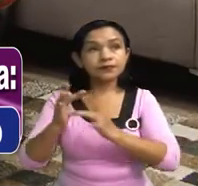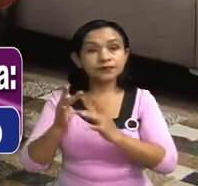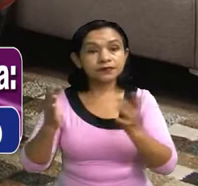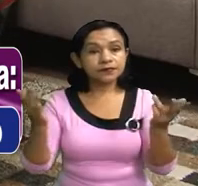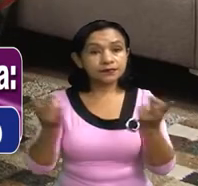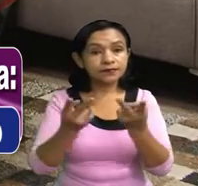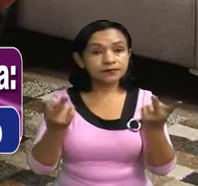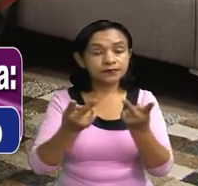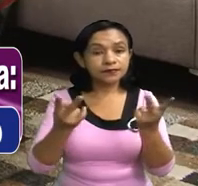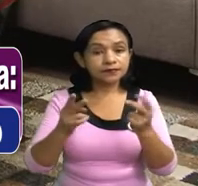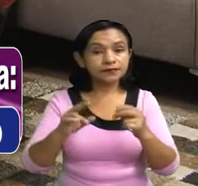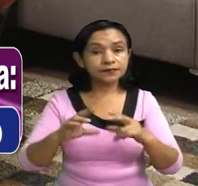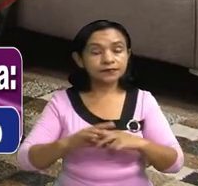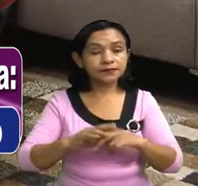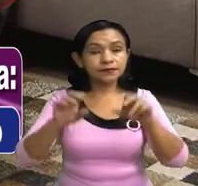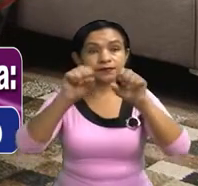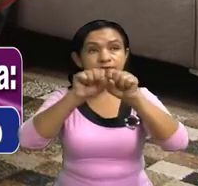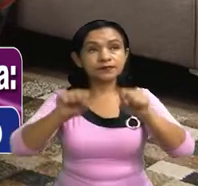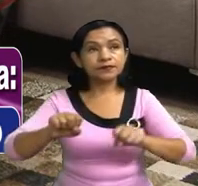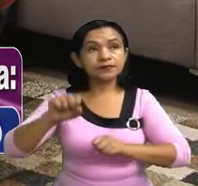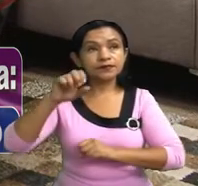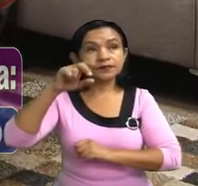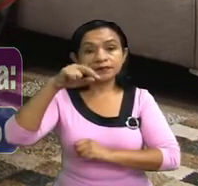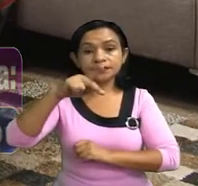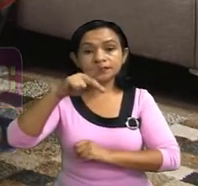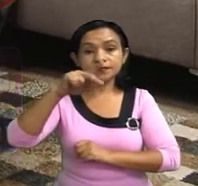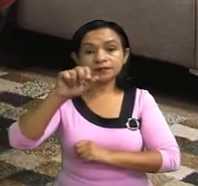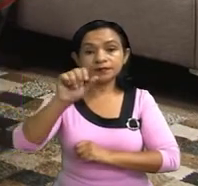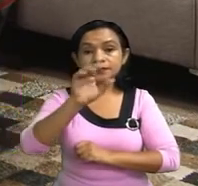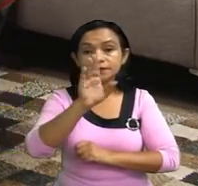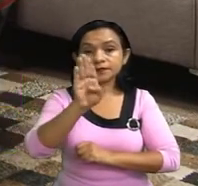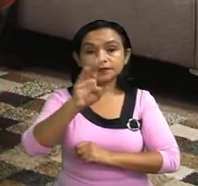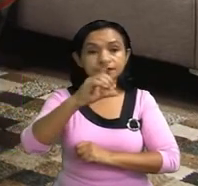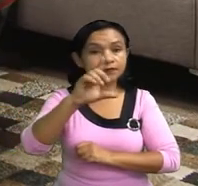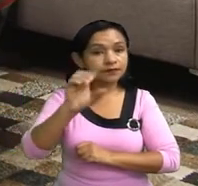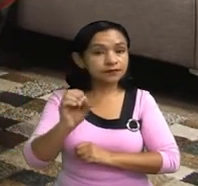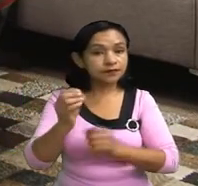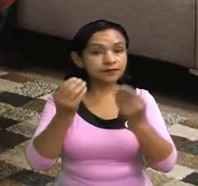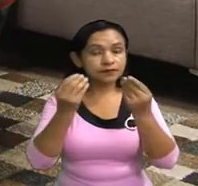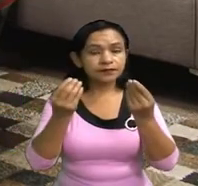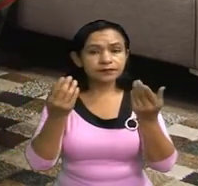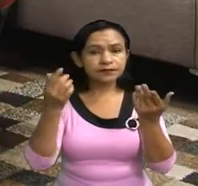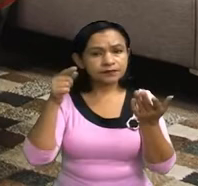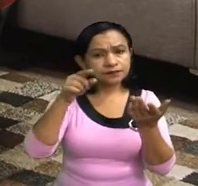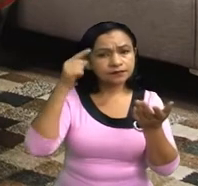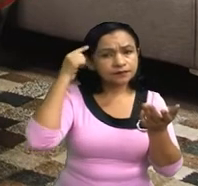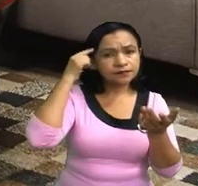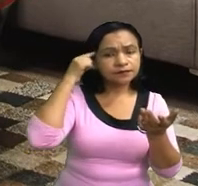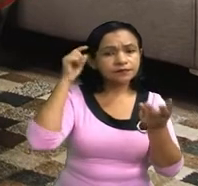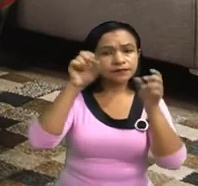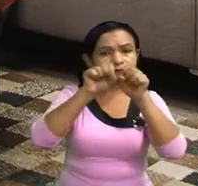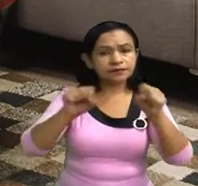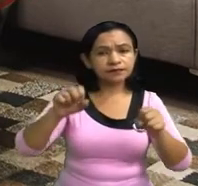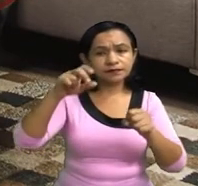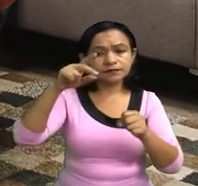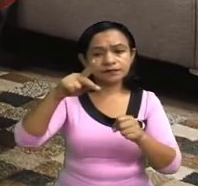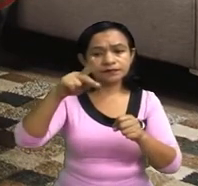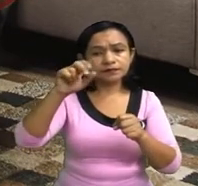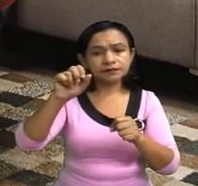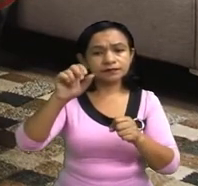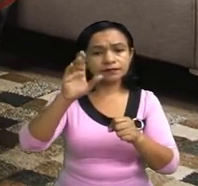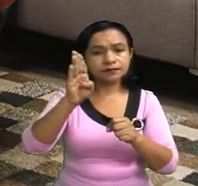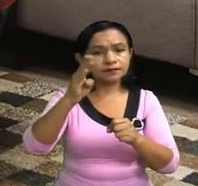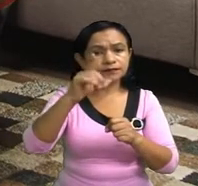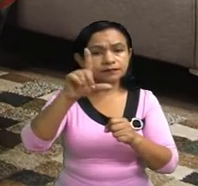la comunidad de San Pablo Apóstol, que muchos creen que la comunidad de San Pablo Apóstol solamente es la 14 de